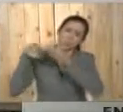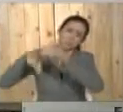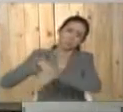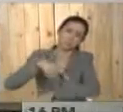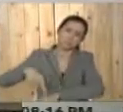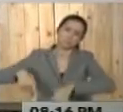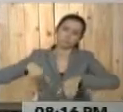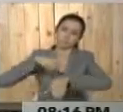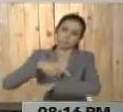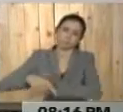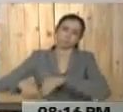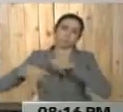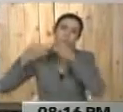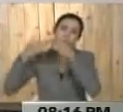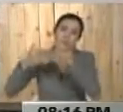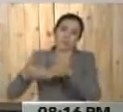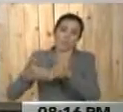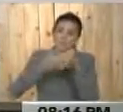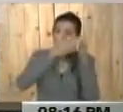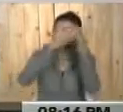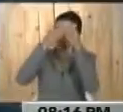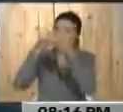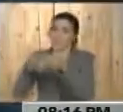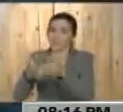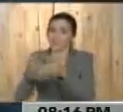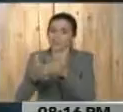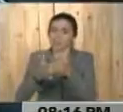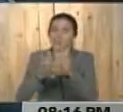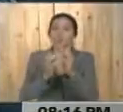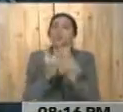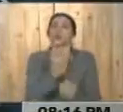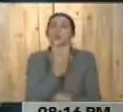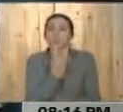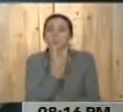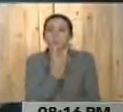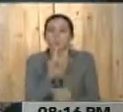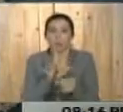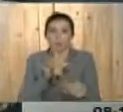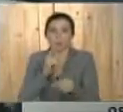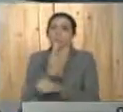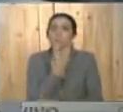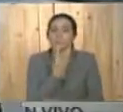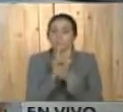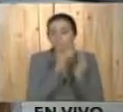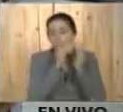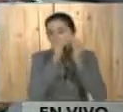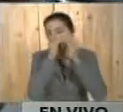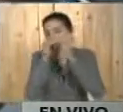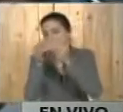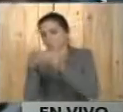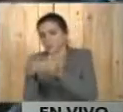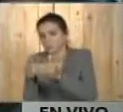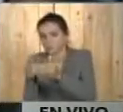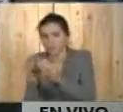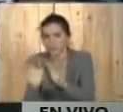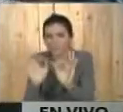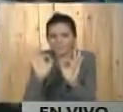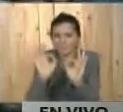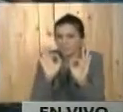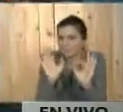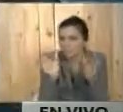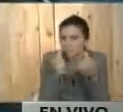navegué hasta llegar a la Vela de Coro con una misteriosa